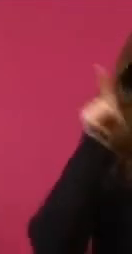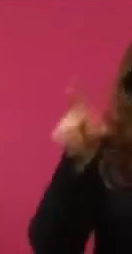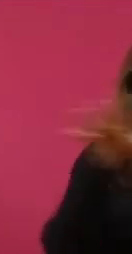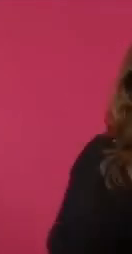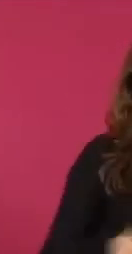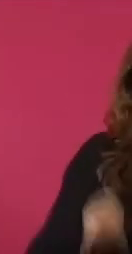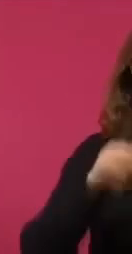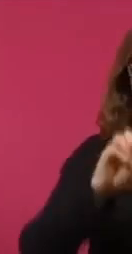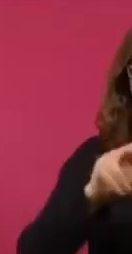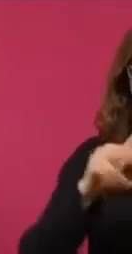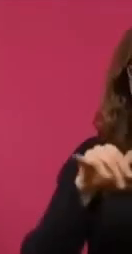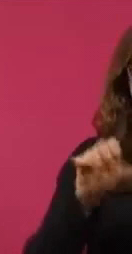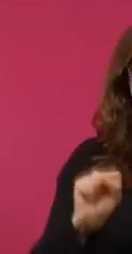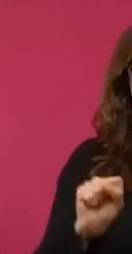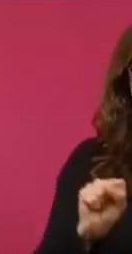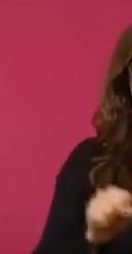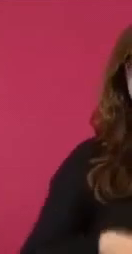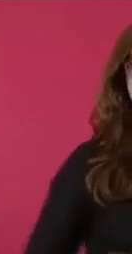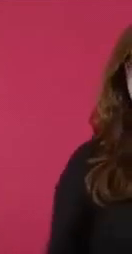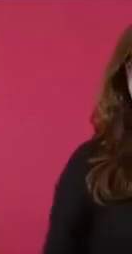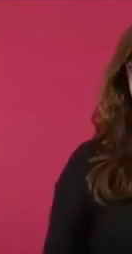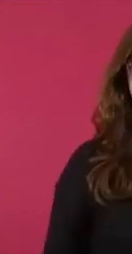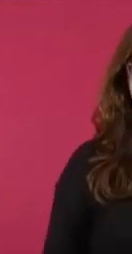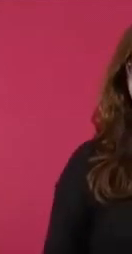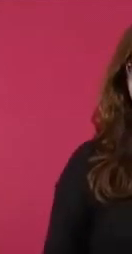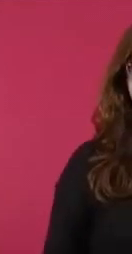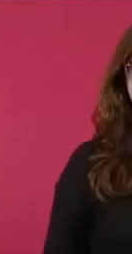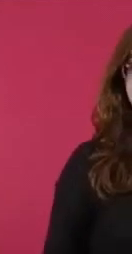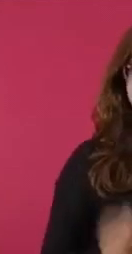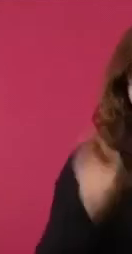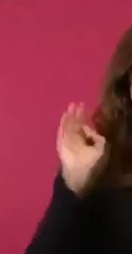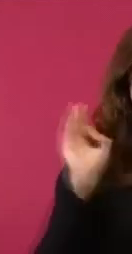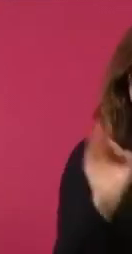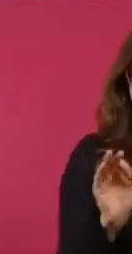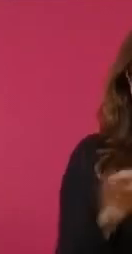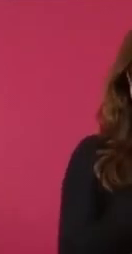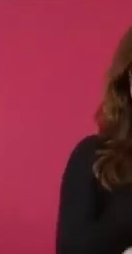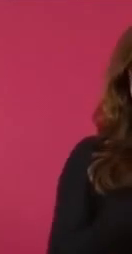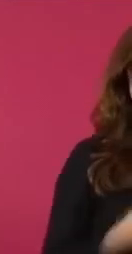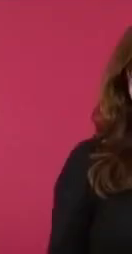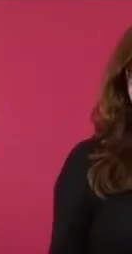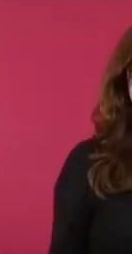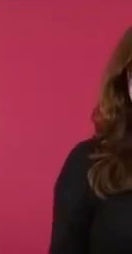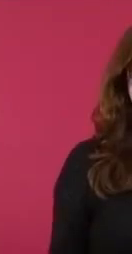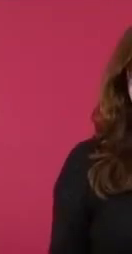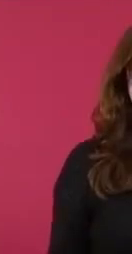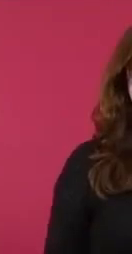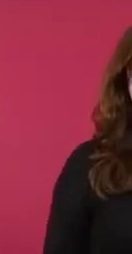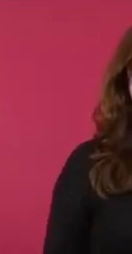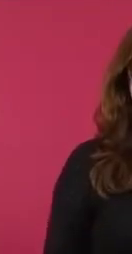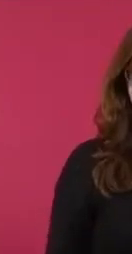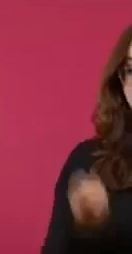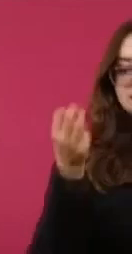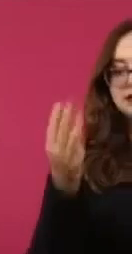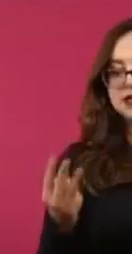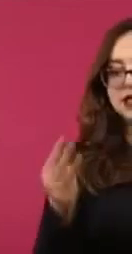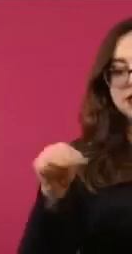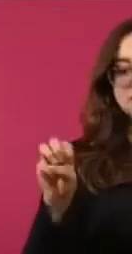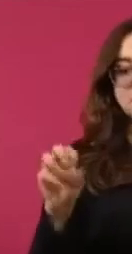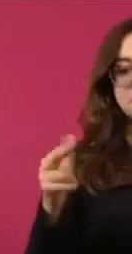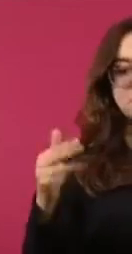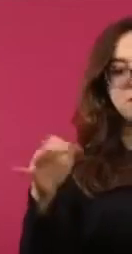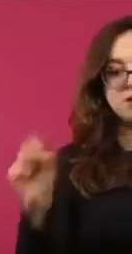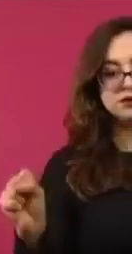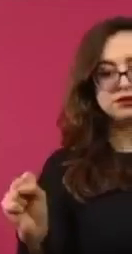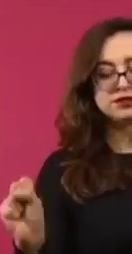al gobierno de López Obrador. Ahora serán 10 mil millones de dólares que tendrá que sacar Hacienda, pues a ver de dónde. Bueno,